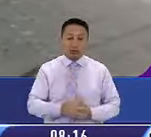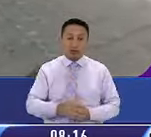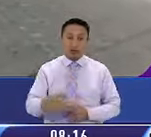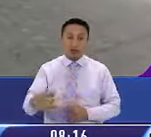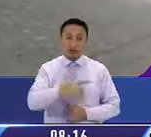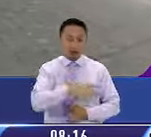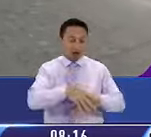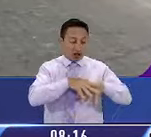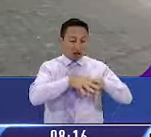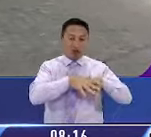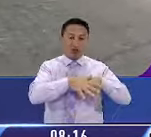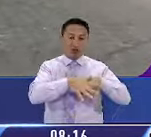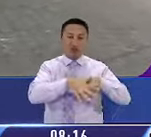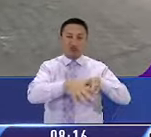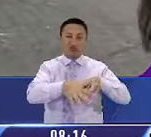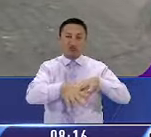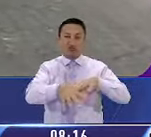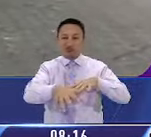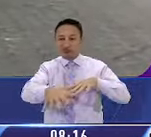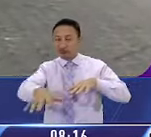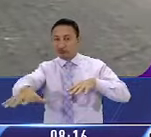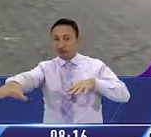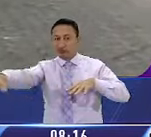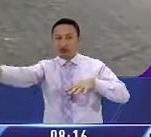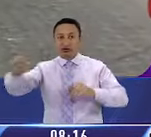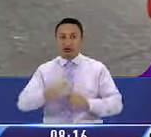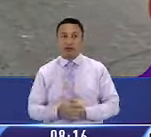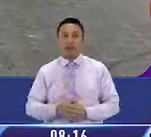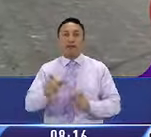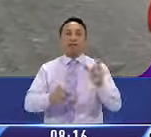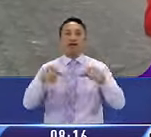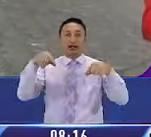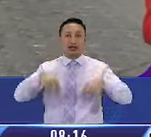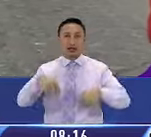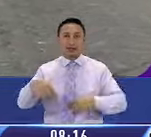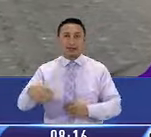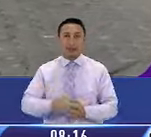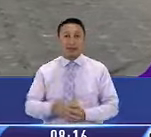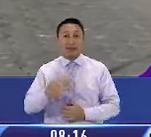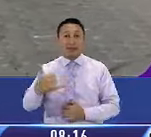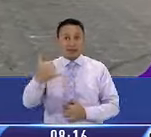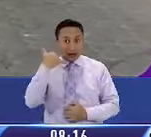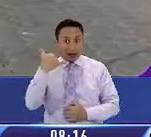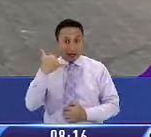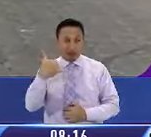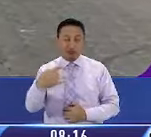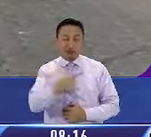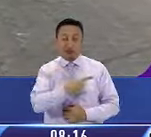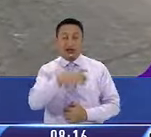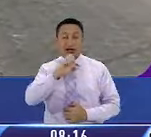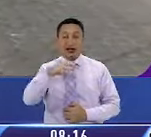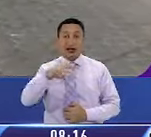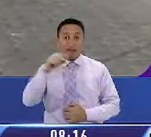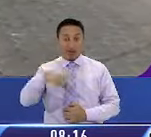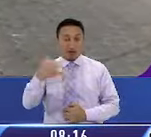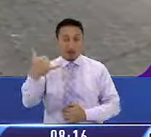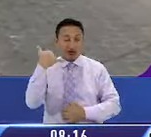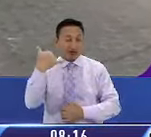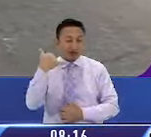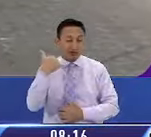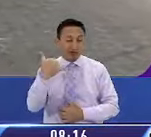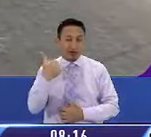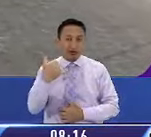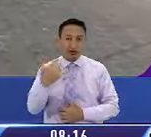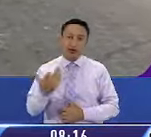se riega a lo largo de la calle. Y los moradores han dicho que han llamado constantemente a las autoridades del municipio. Por